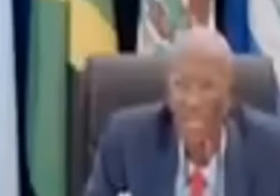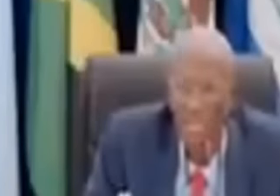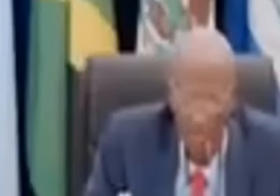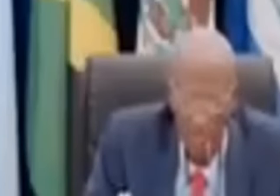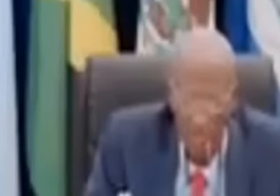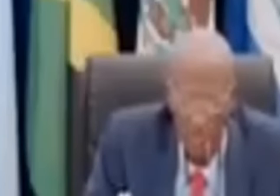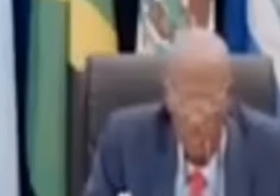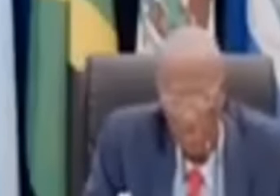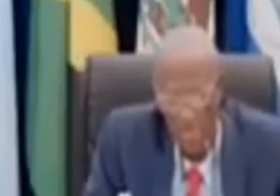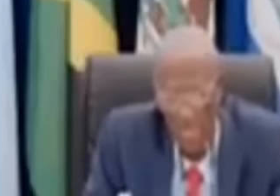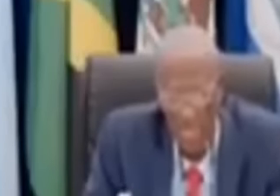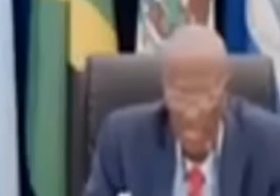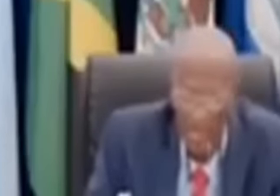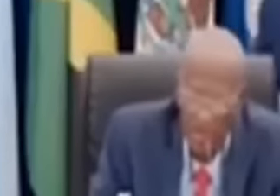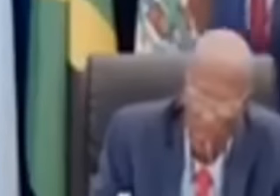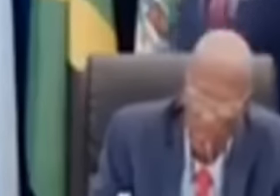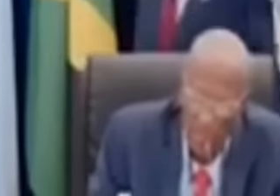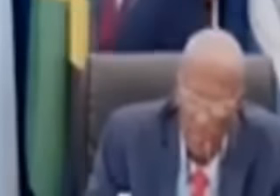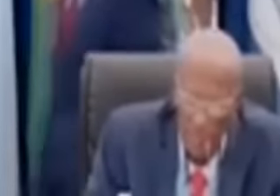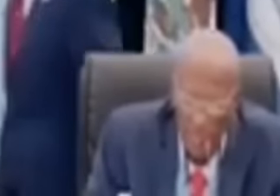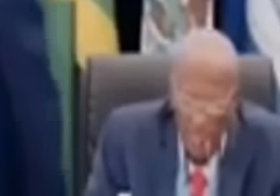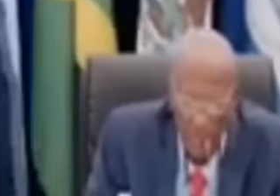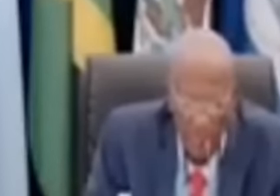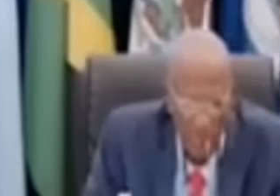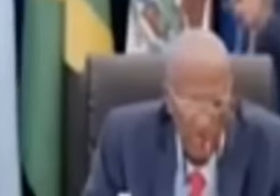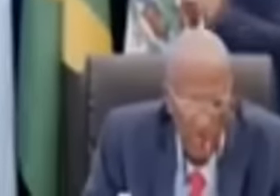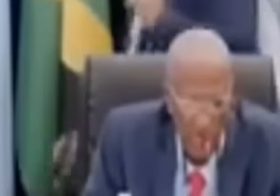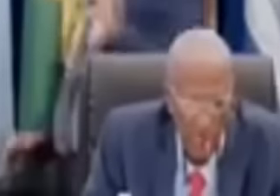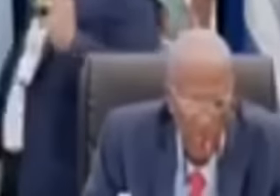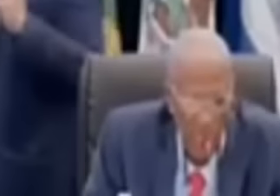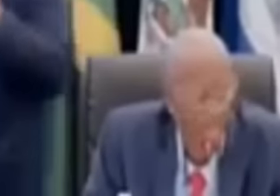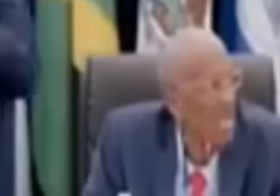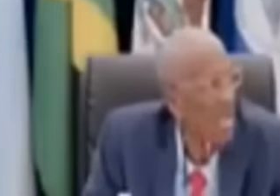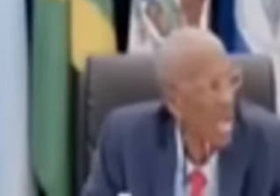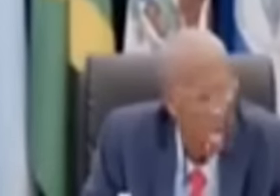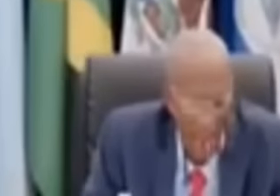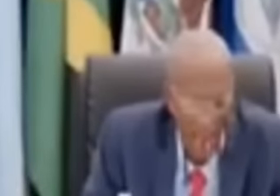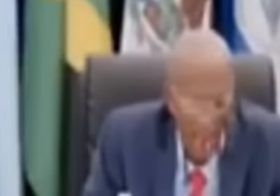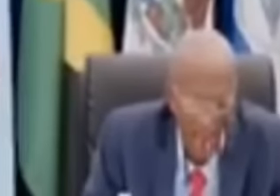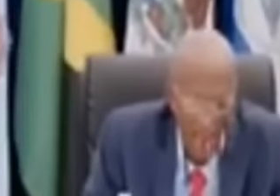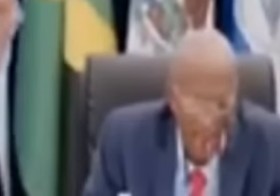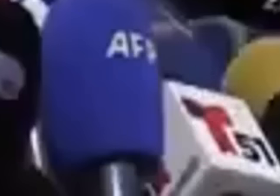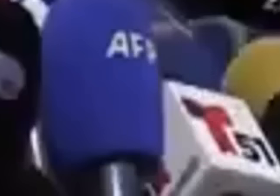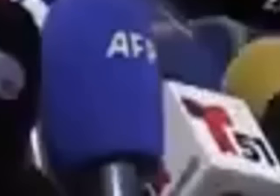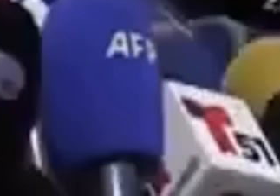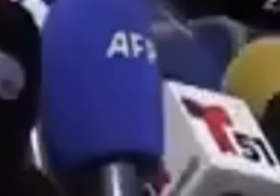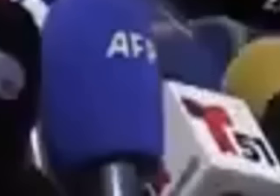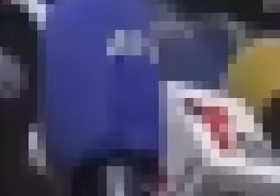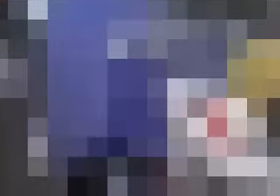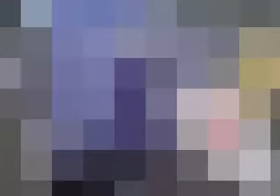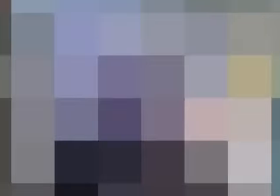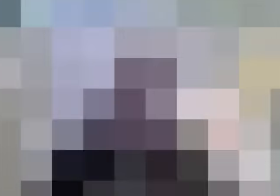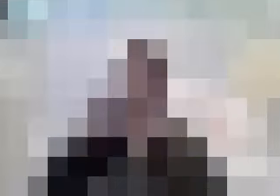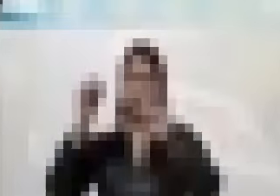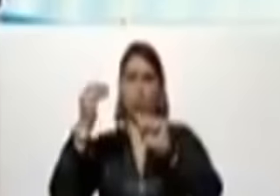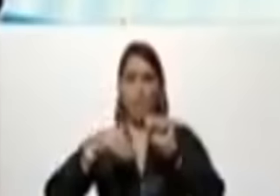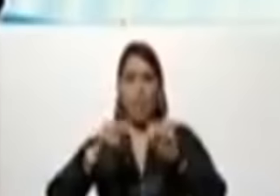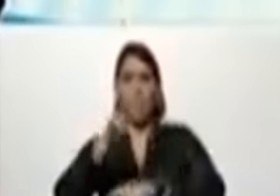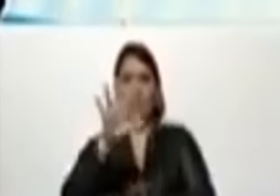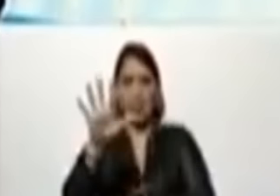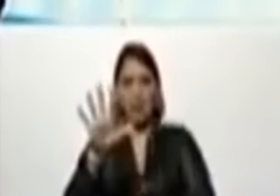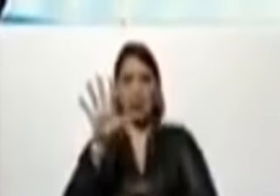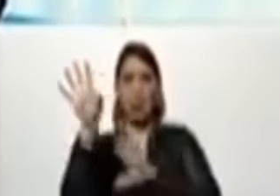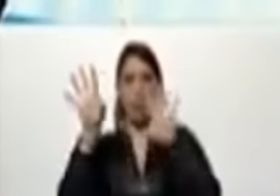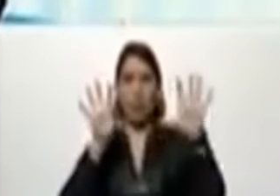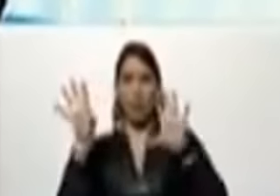discutir la permanencia del régimen de Nicolás Maduro de ninguna manera, y en 24 horas se define entonces la salida de Maduro del poder según lo que vaya a